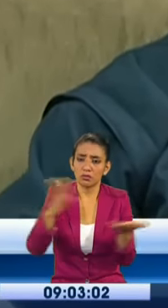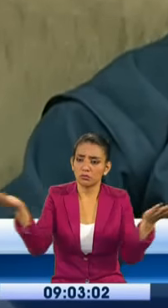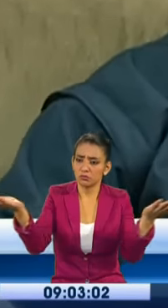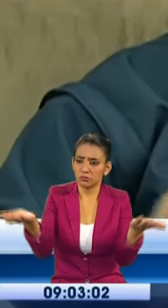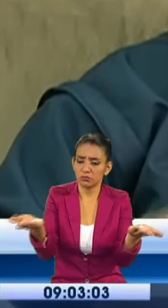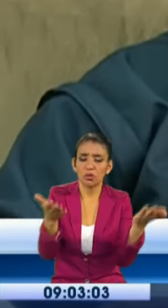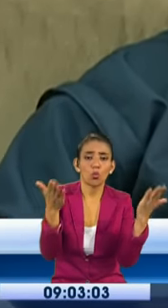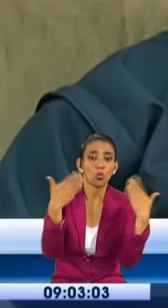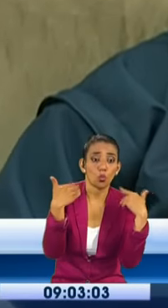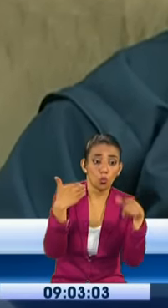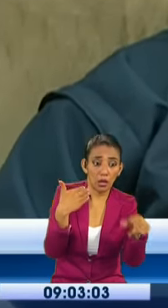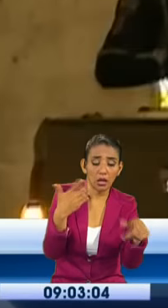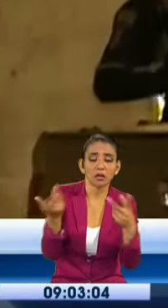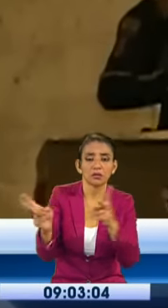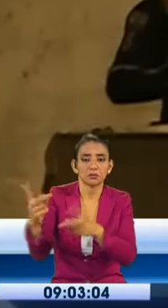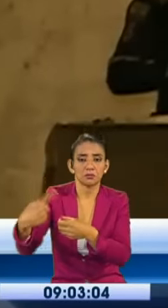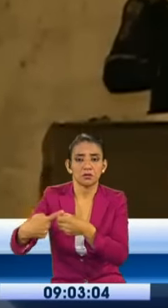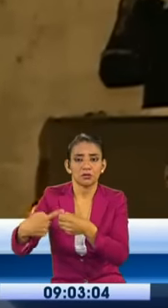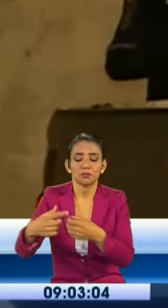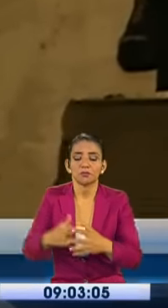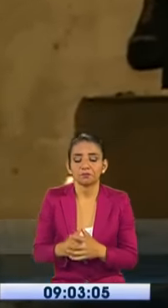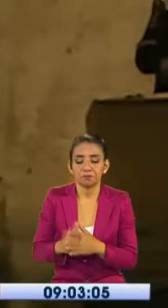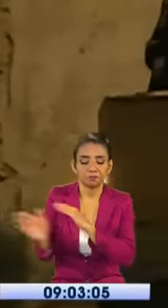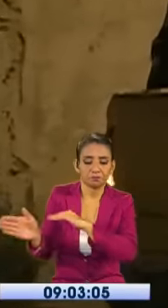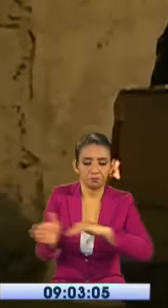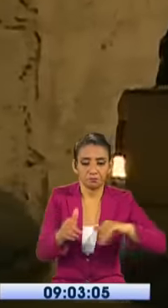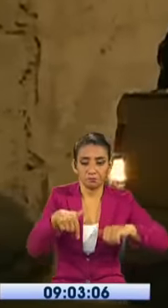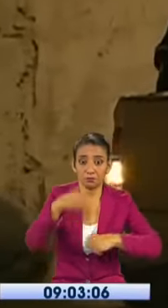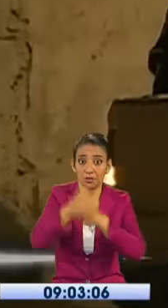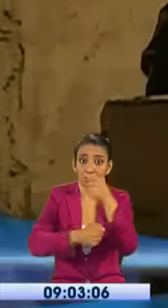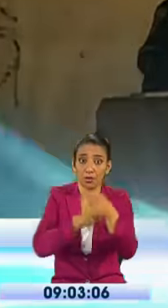simultáneos, Guayaquil y Quito. En este año también se ha hecho